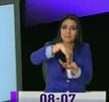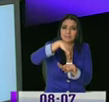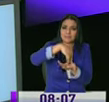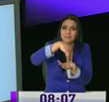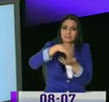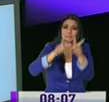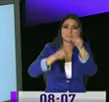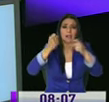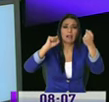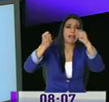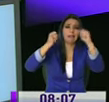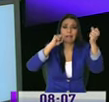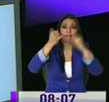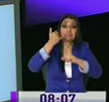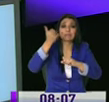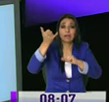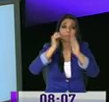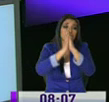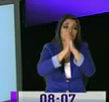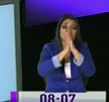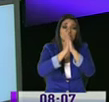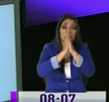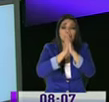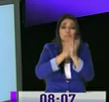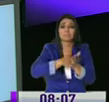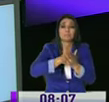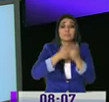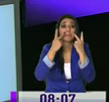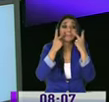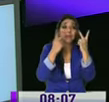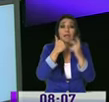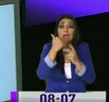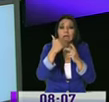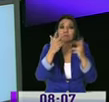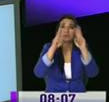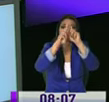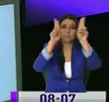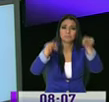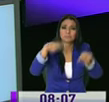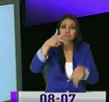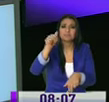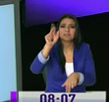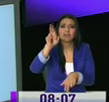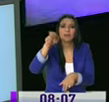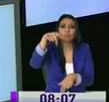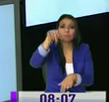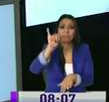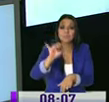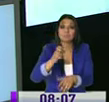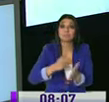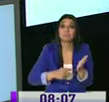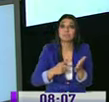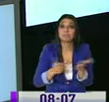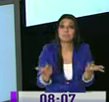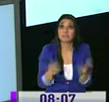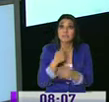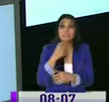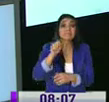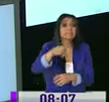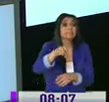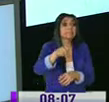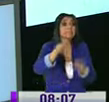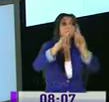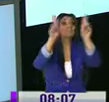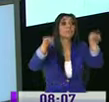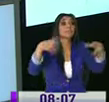desesperados llamaron pidiendo que vayamos para allá para ver sector del show pri más o menos que ha pasado decidieron si le vamos a dar